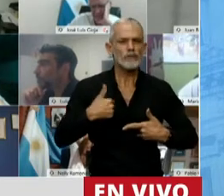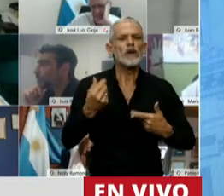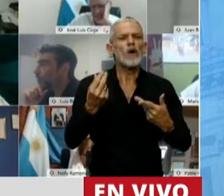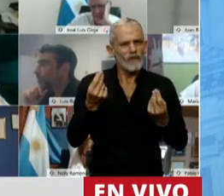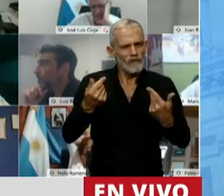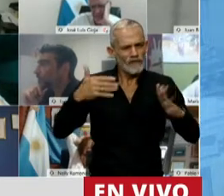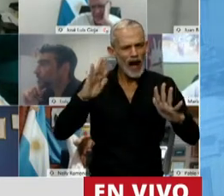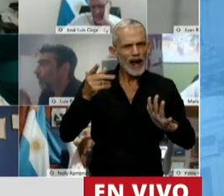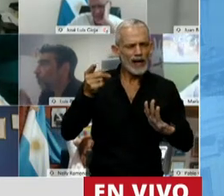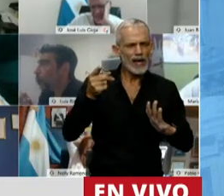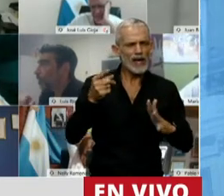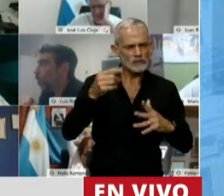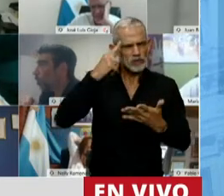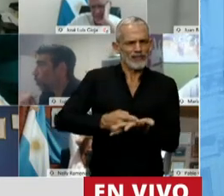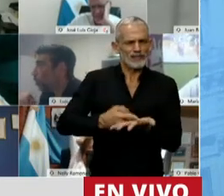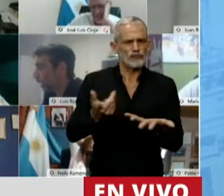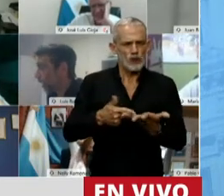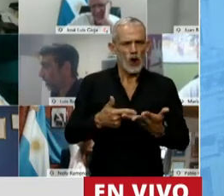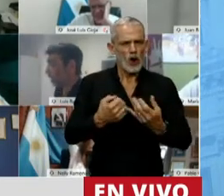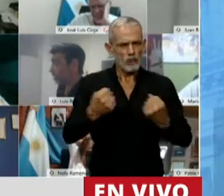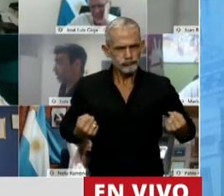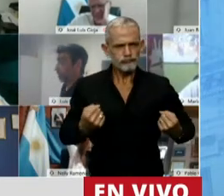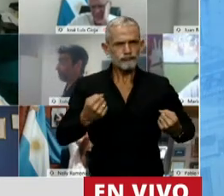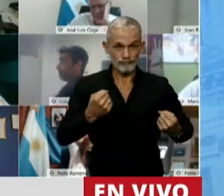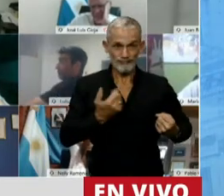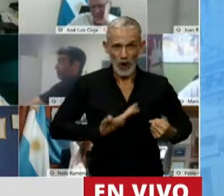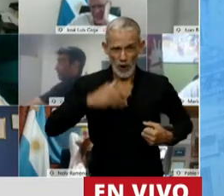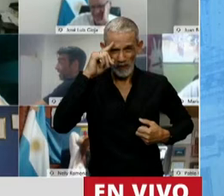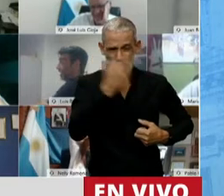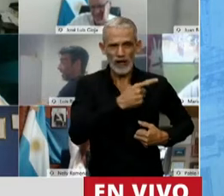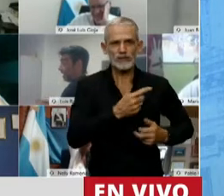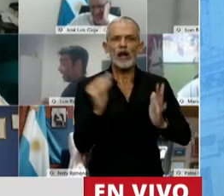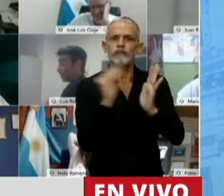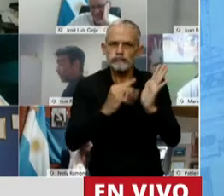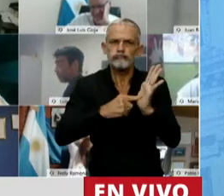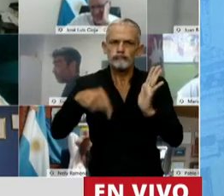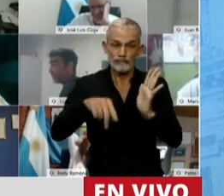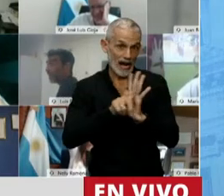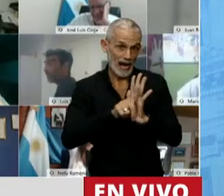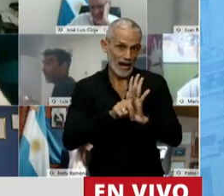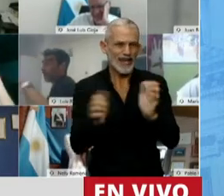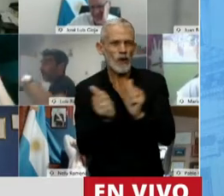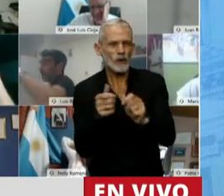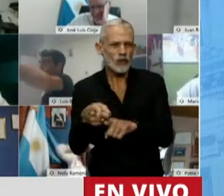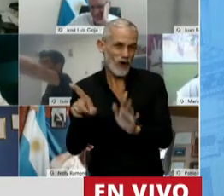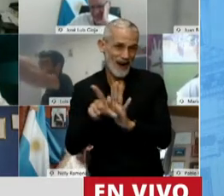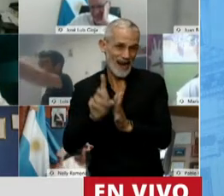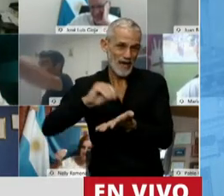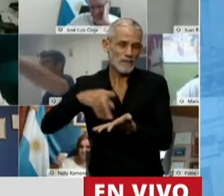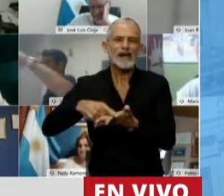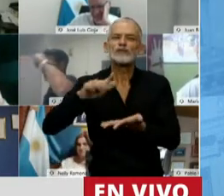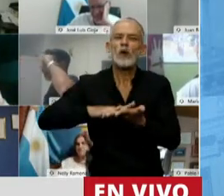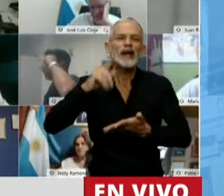la decisión y el coraje del gobierno de poner en agenda nuevamente esta ley, acompañada por la ley de